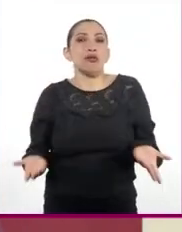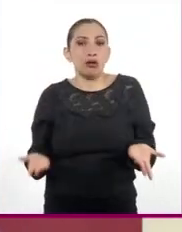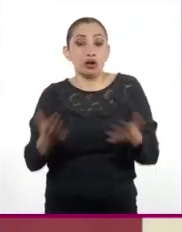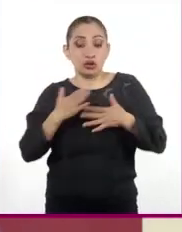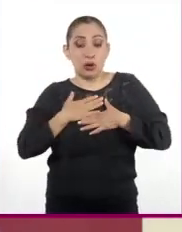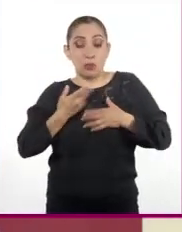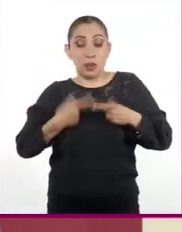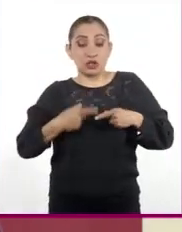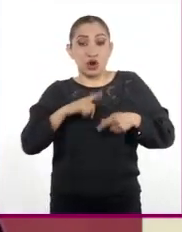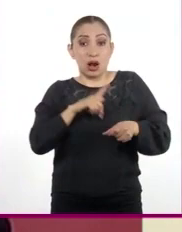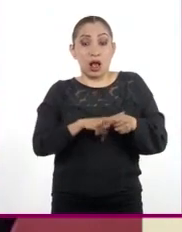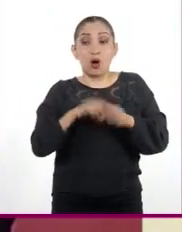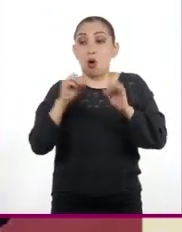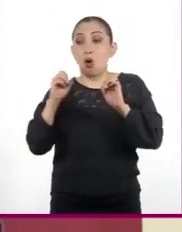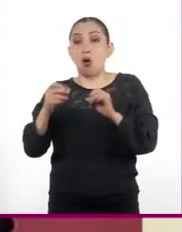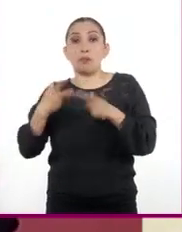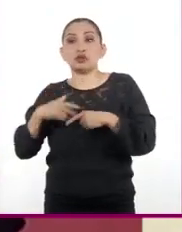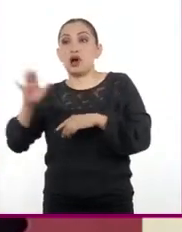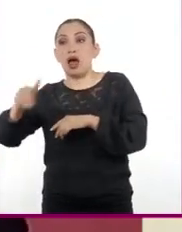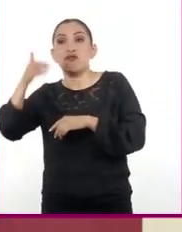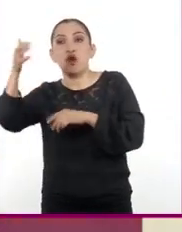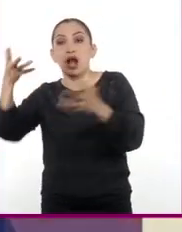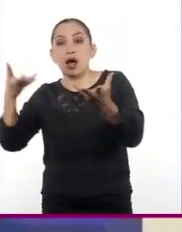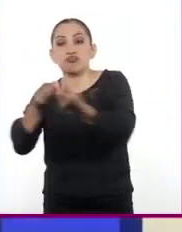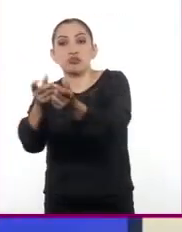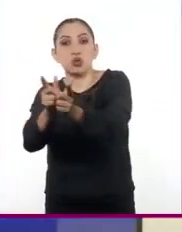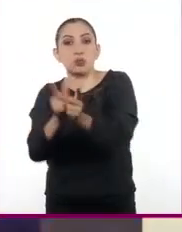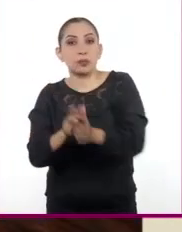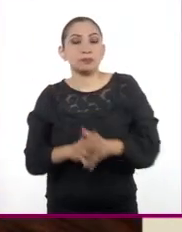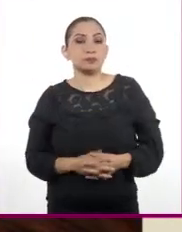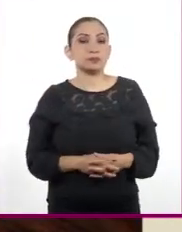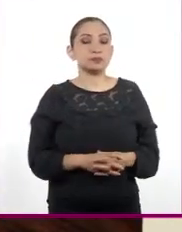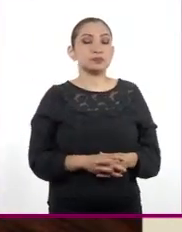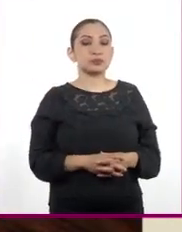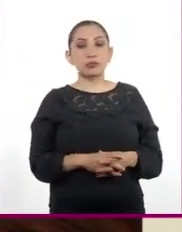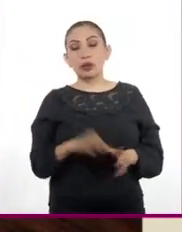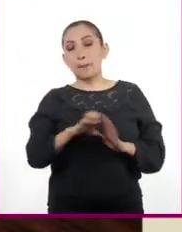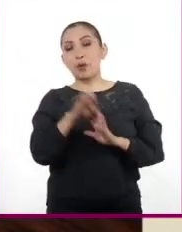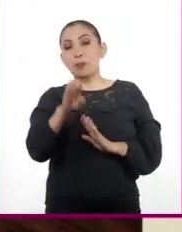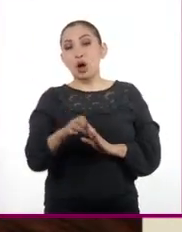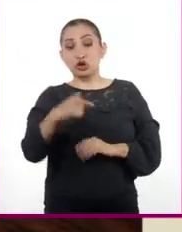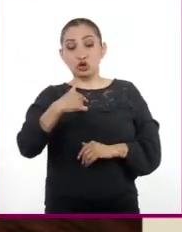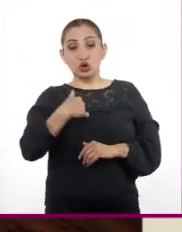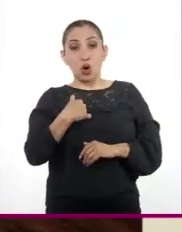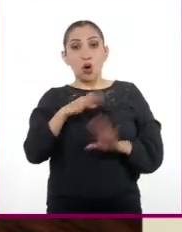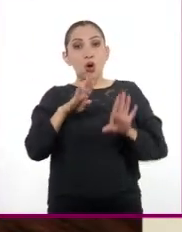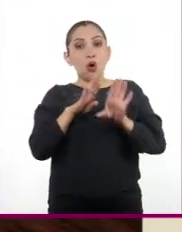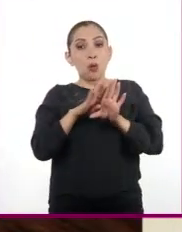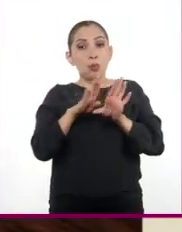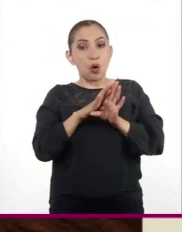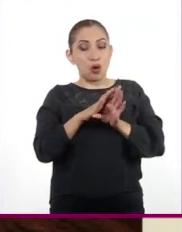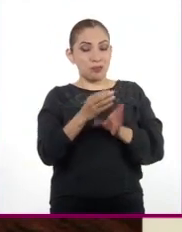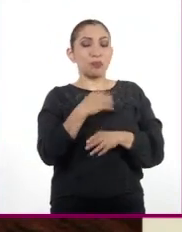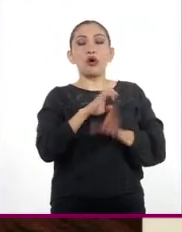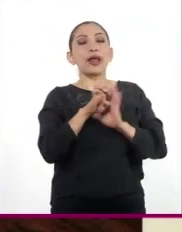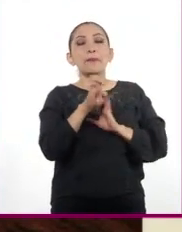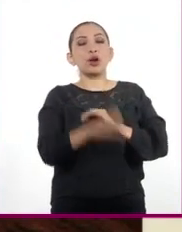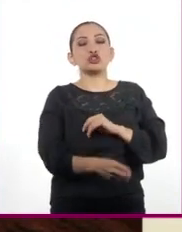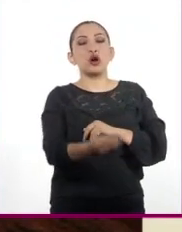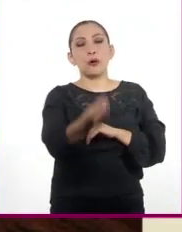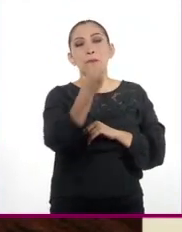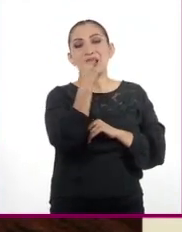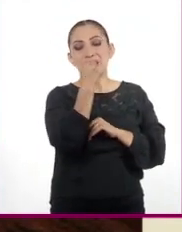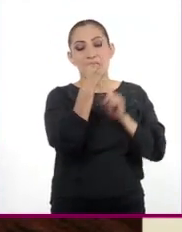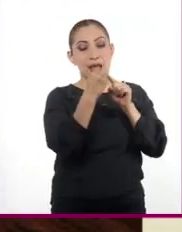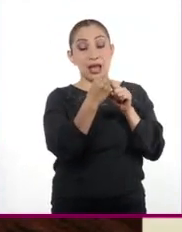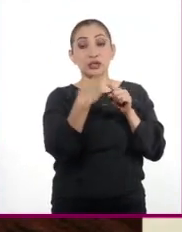como personas como ciudadanos. Y, por ejemplo, la cuestión de cómo nos alimentamos, ¿verdad? Si nosotros estamos